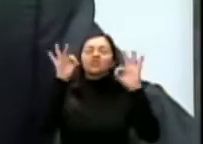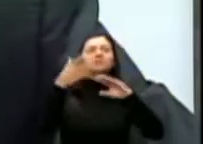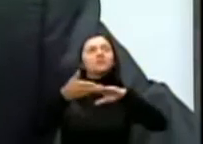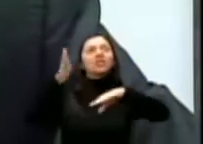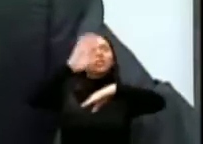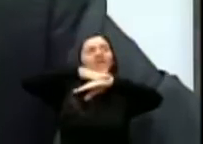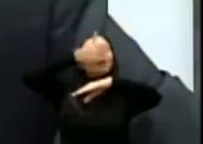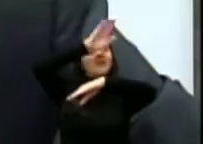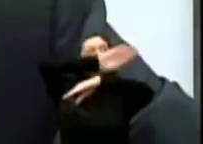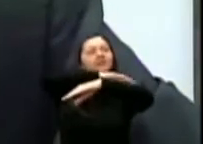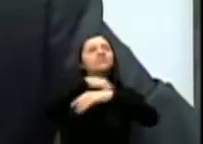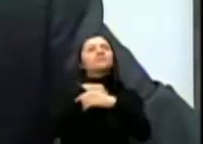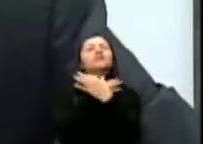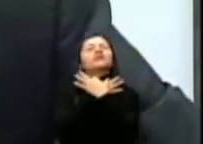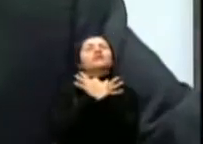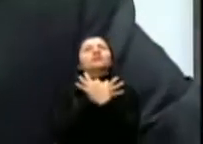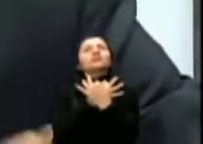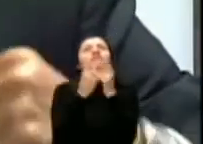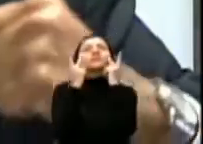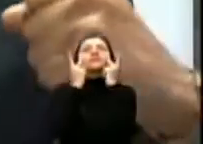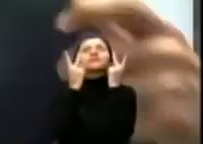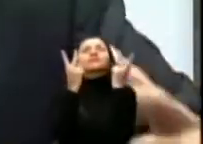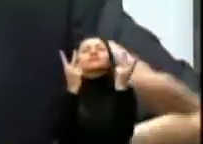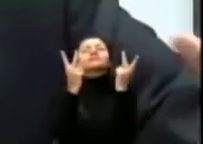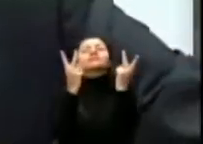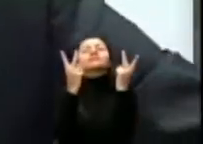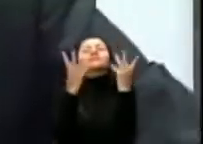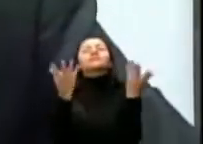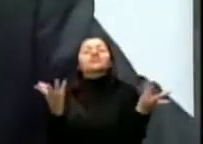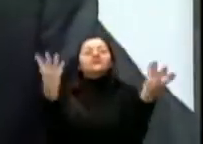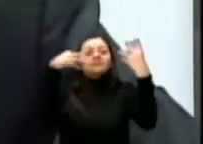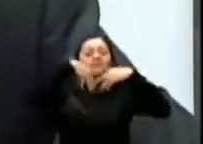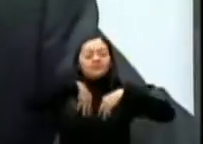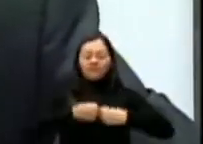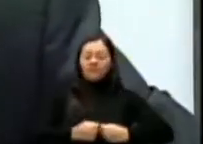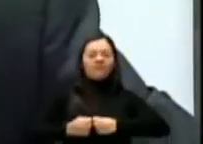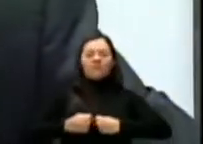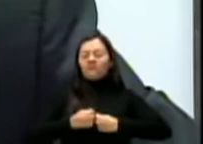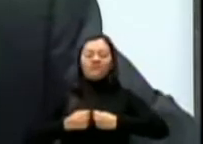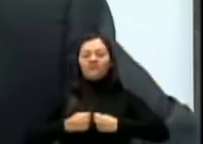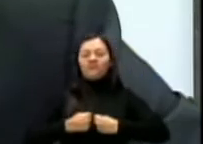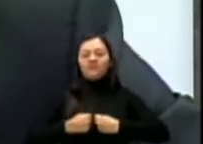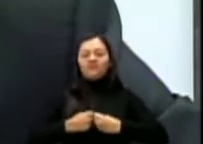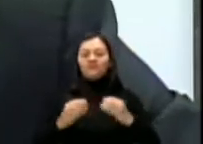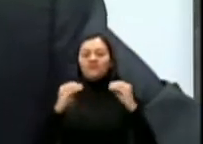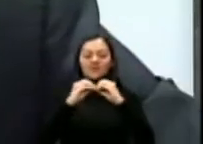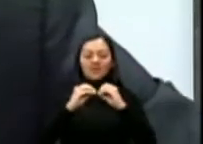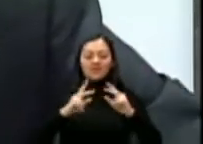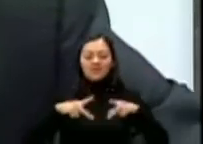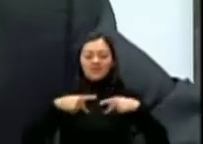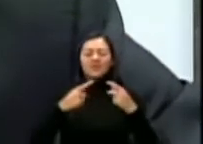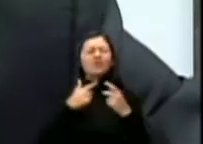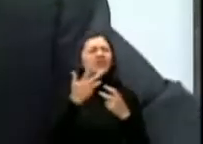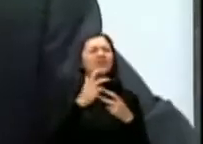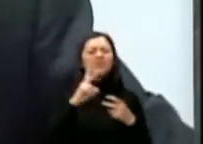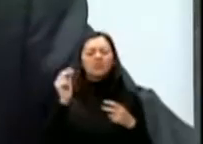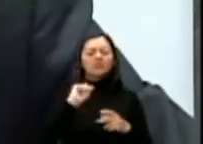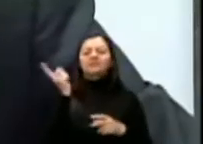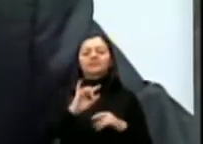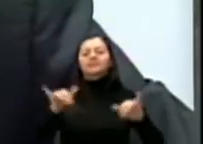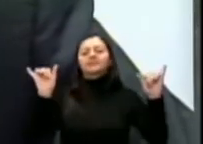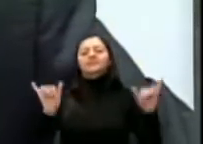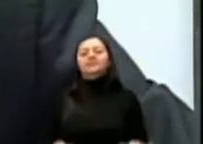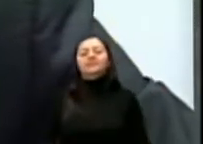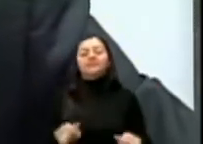me estremecen y uno llega a repotenciado llega primero con ganas de no irse y luego con los gonzález del